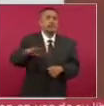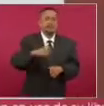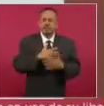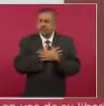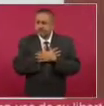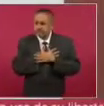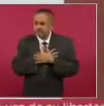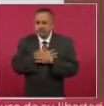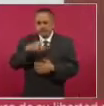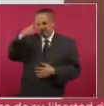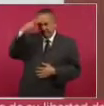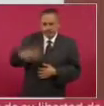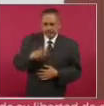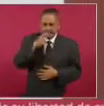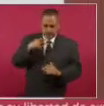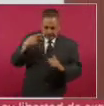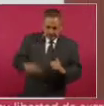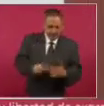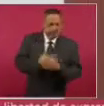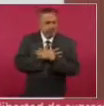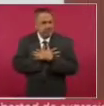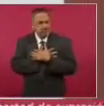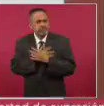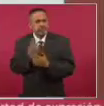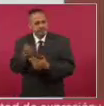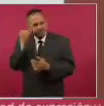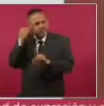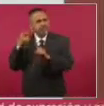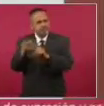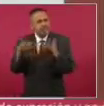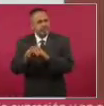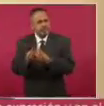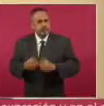a la patria. Cuando se tienen ideales,